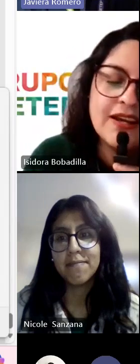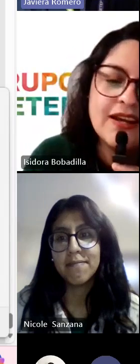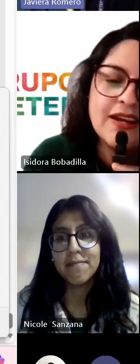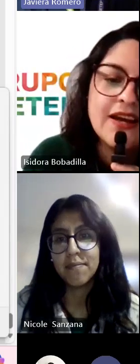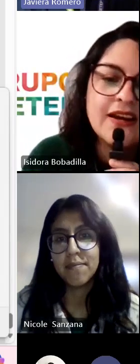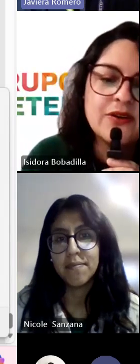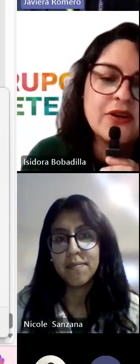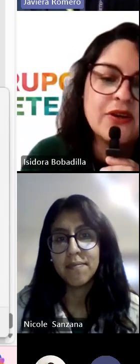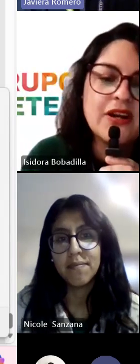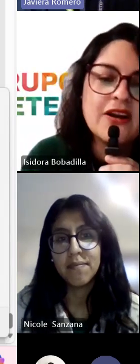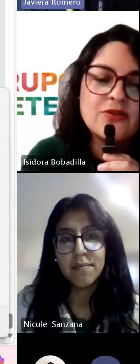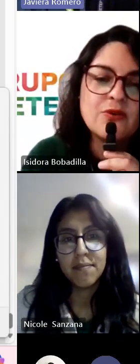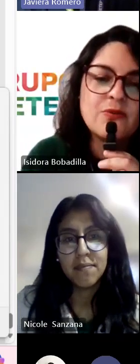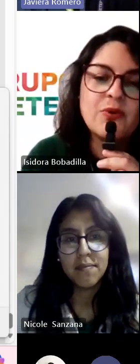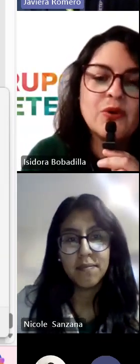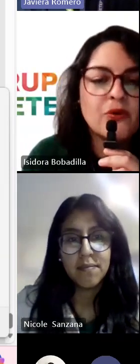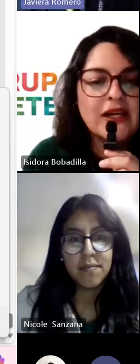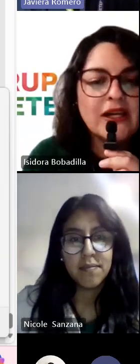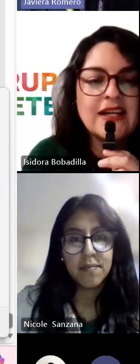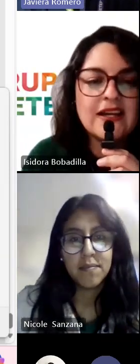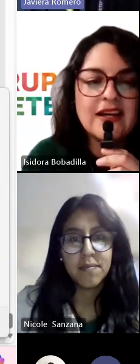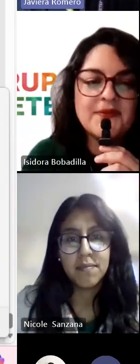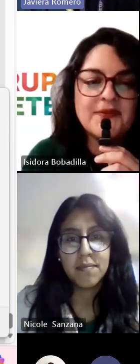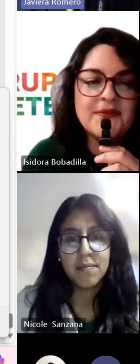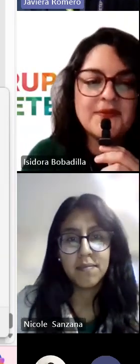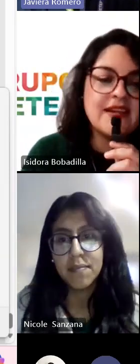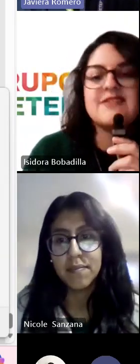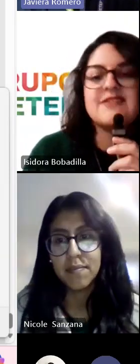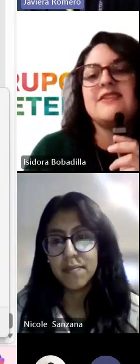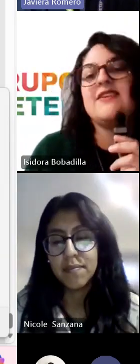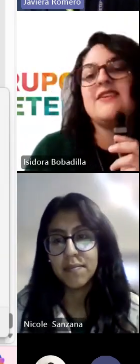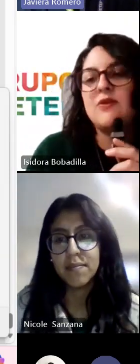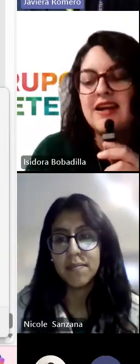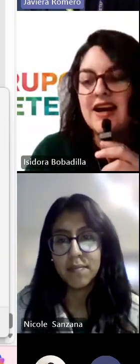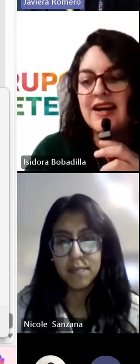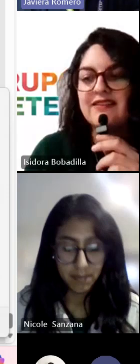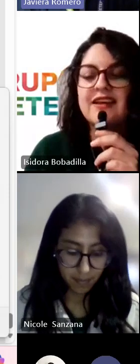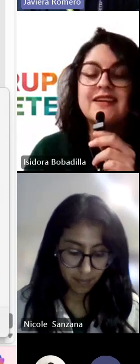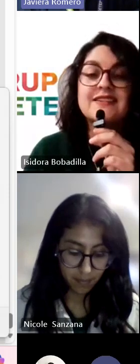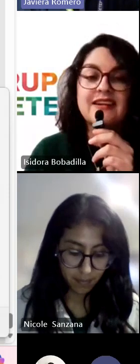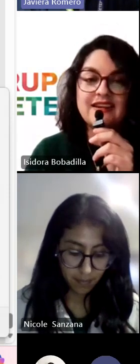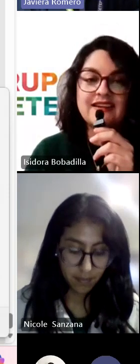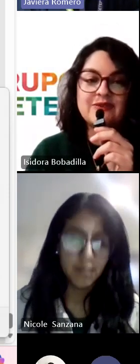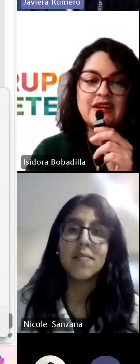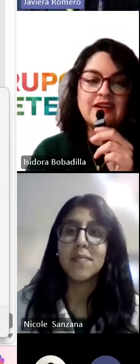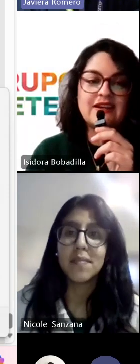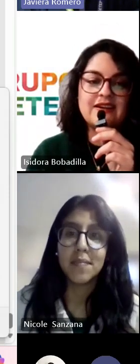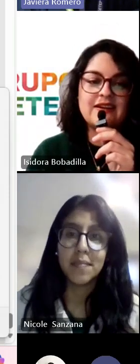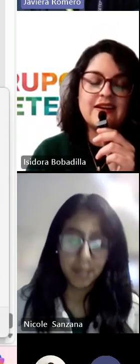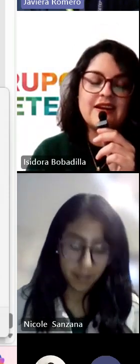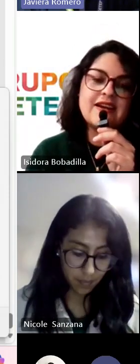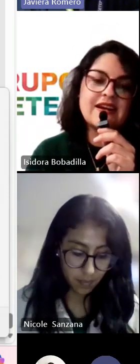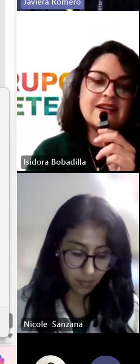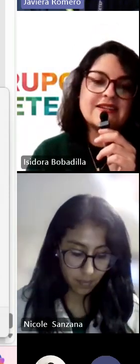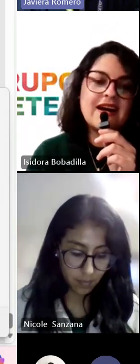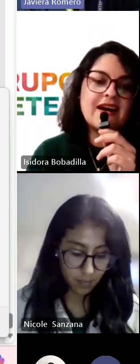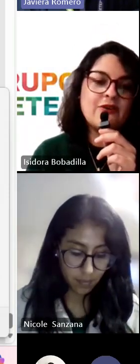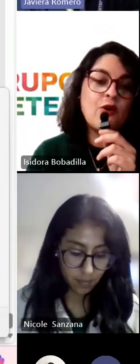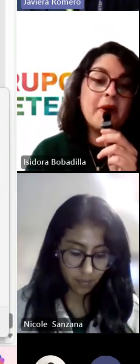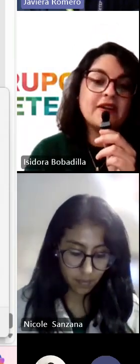y siempre pueden recurrir a nosotros por cualquier iniciativa, ¿cierto? Cualquier actividad que ustedes